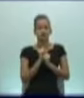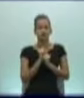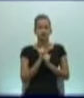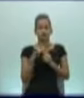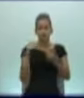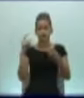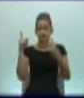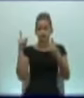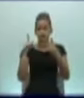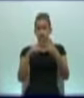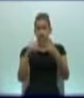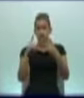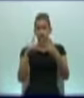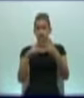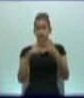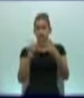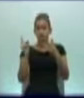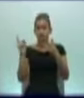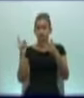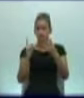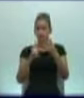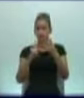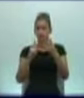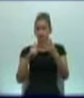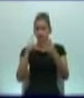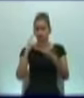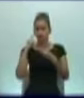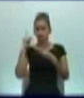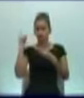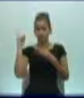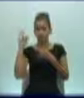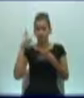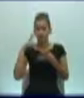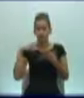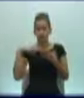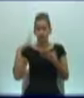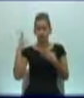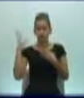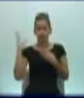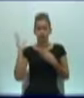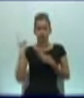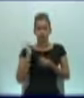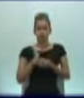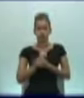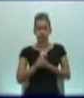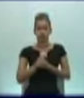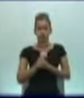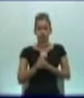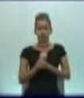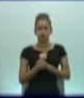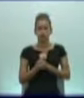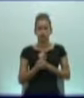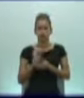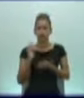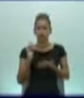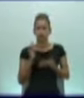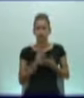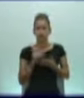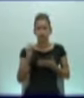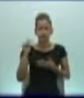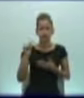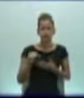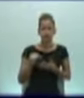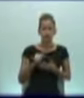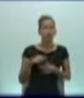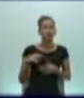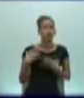otro, y por último, hallar un número conocido un tanto por ciento de él. En la emisión de hoy, vamos